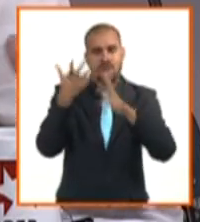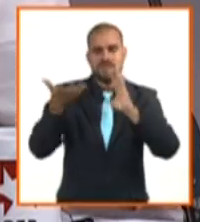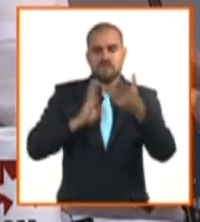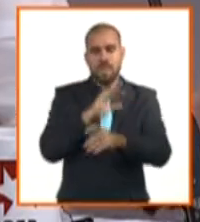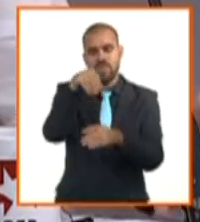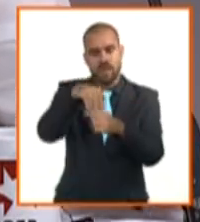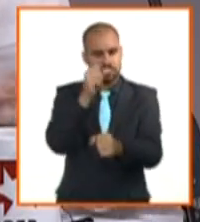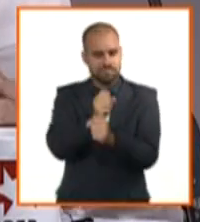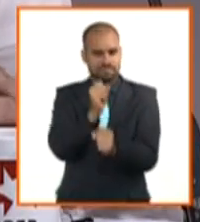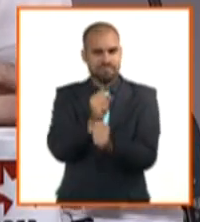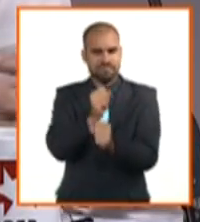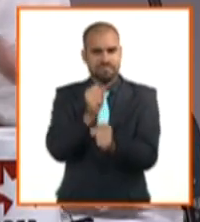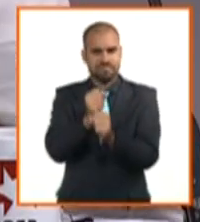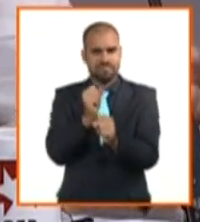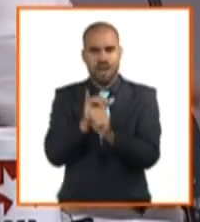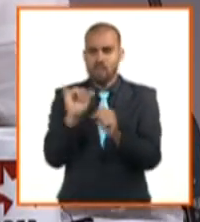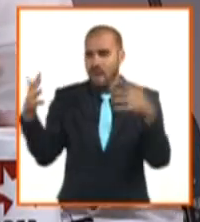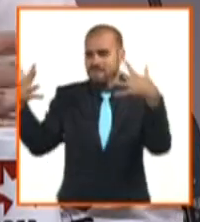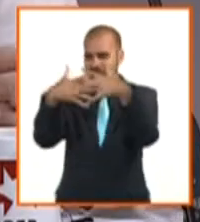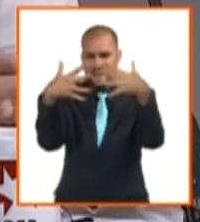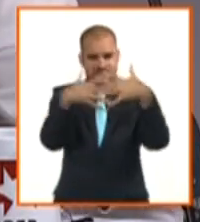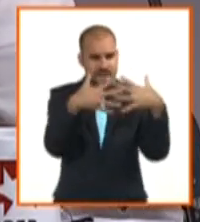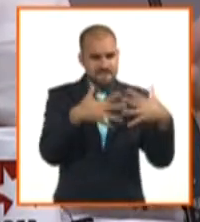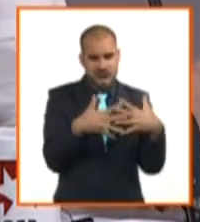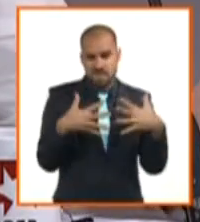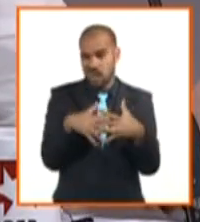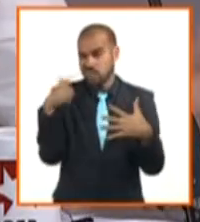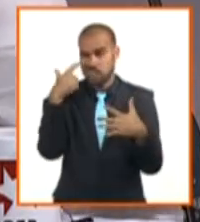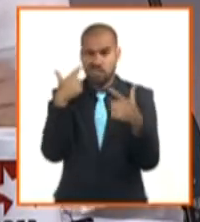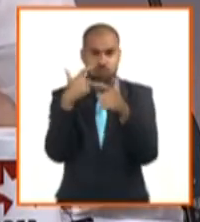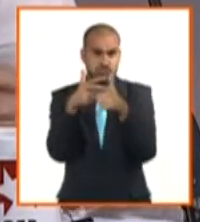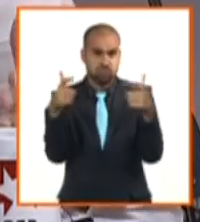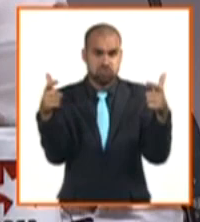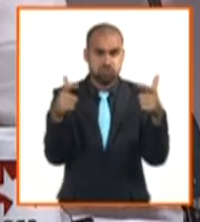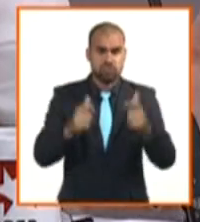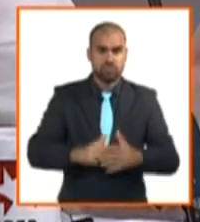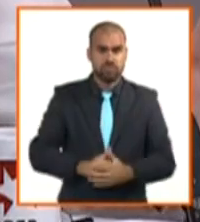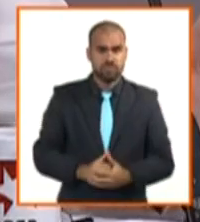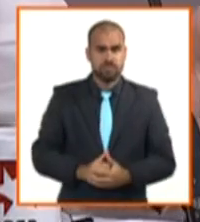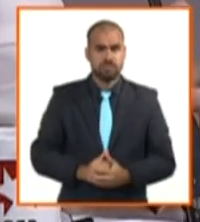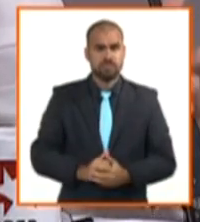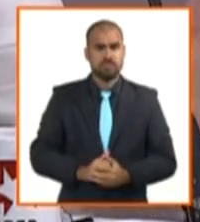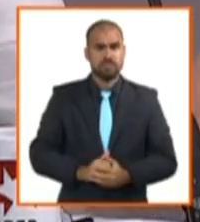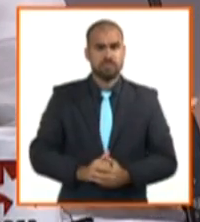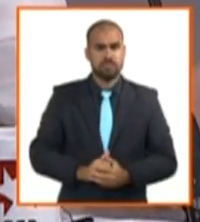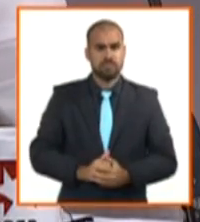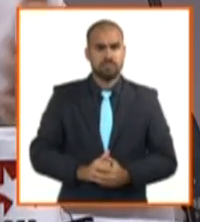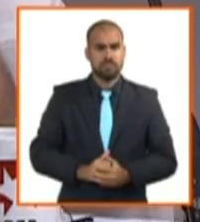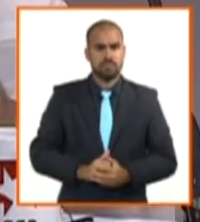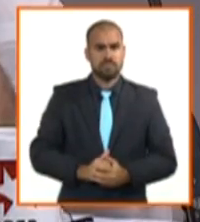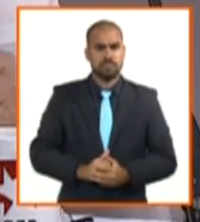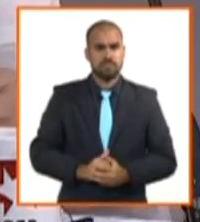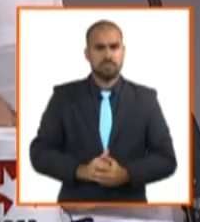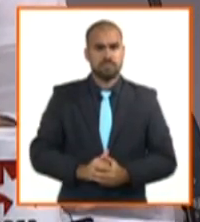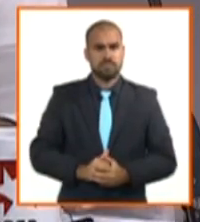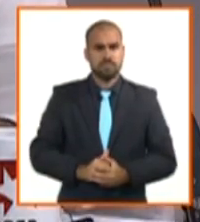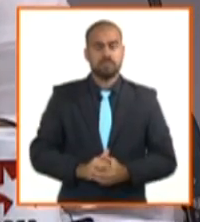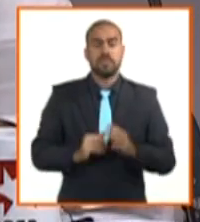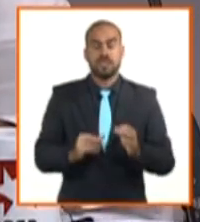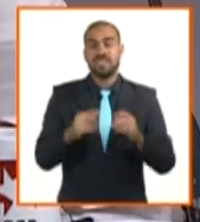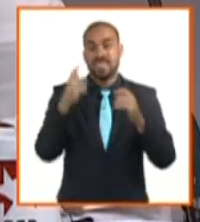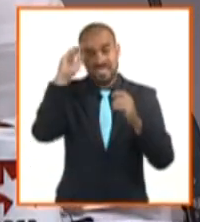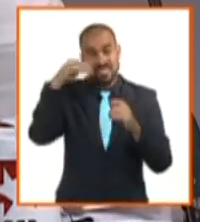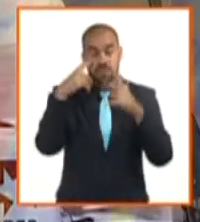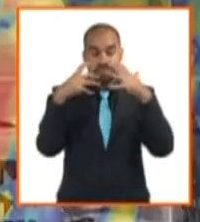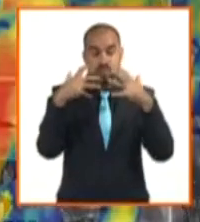sistema al ser un sistema tan amplio al tener una prácticamente una afectación bueno en dos de las principales al cliente centro y